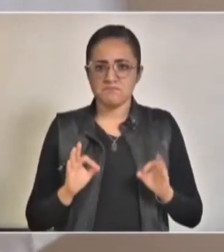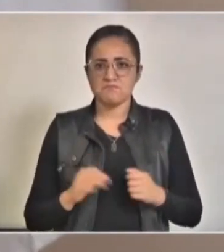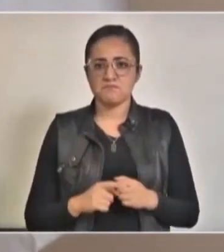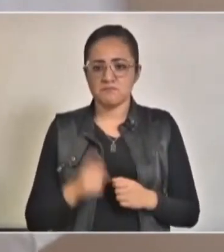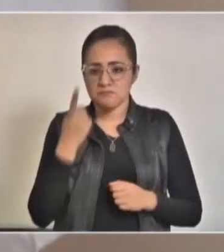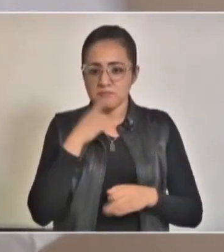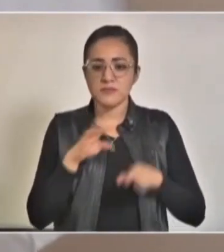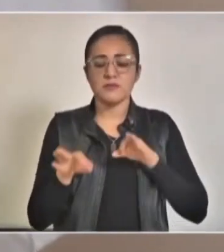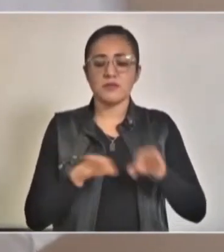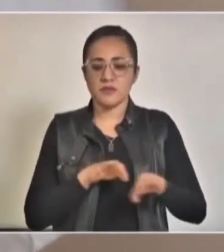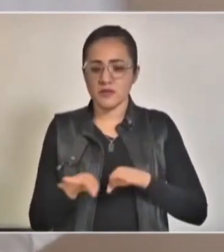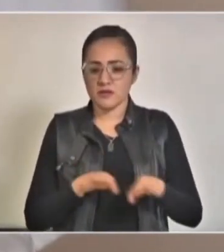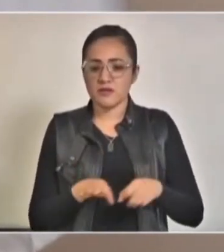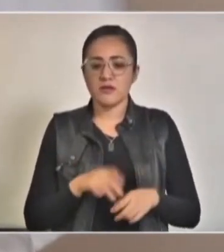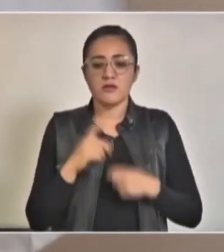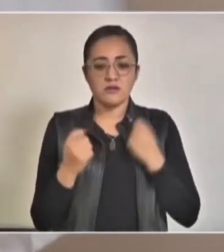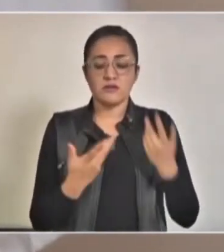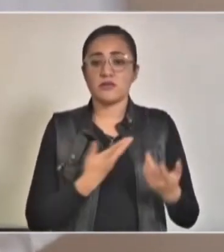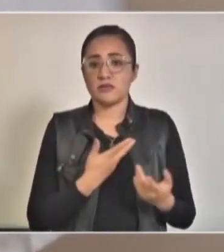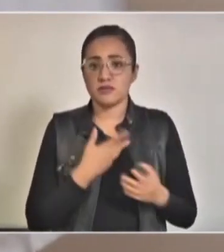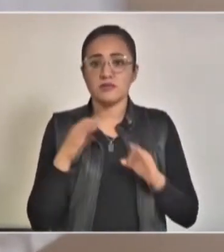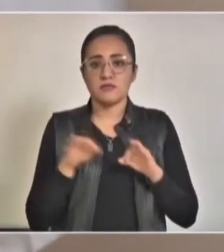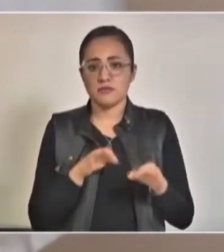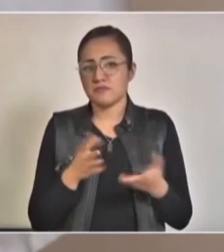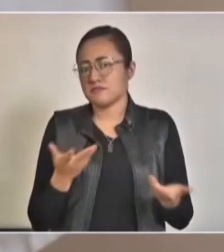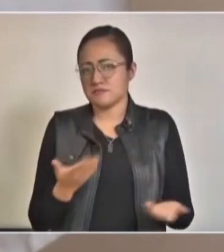para trabajar los que tengan que trabajar,